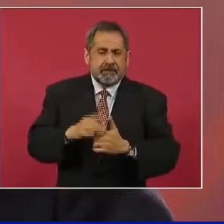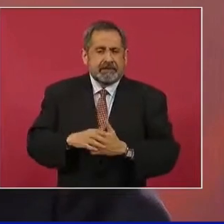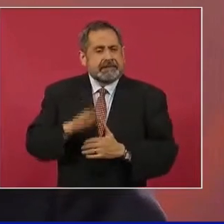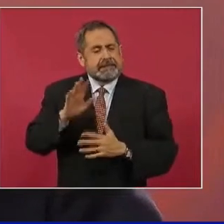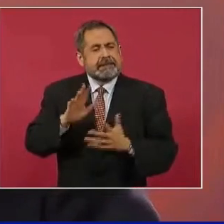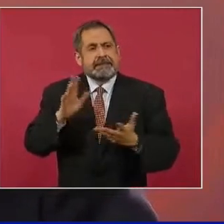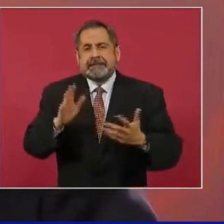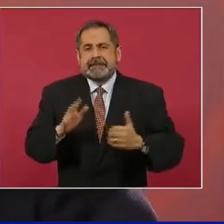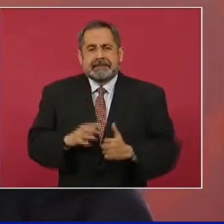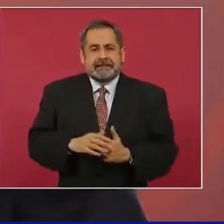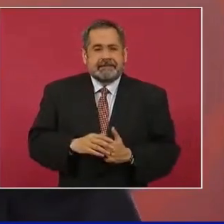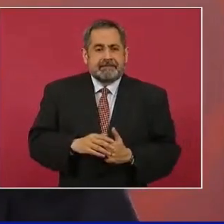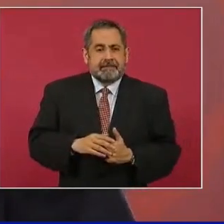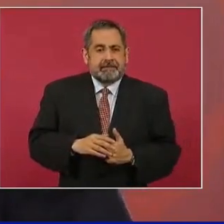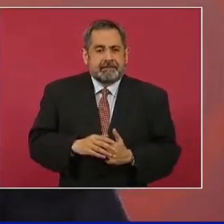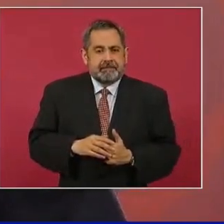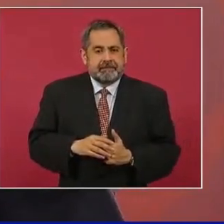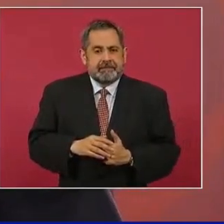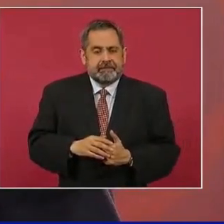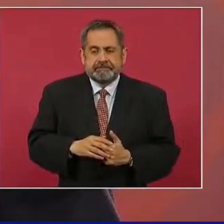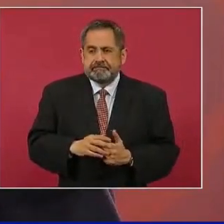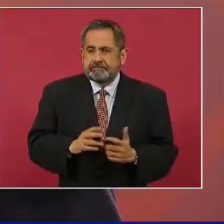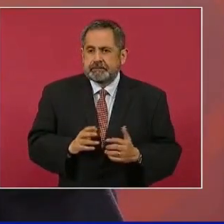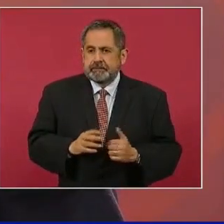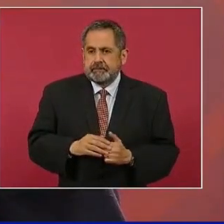parece como si